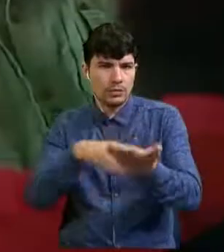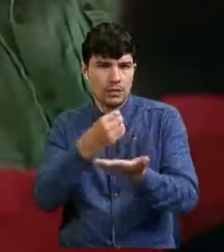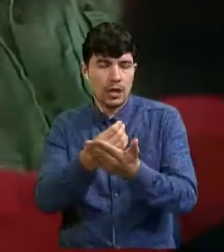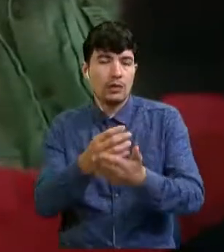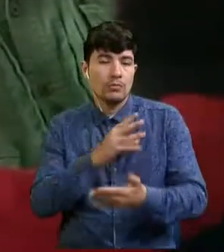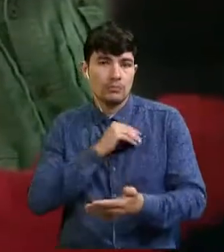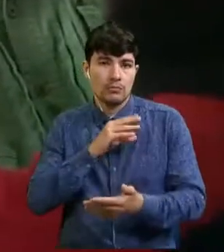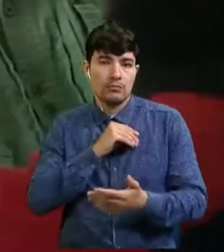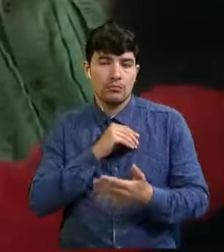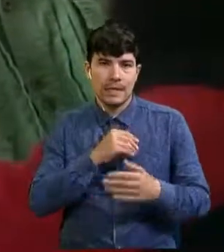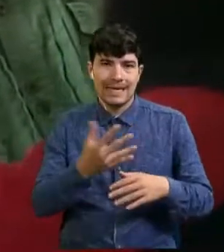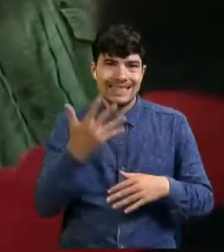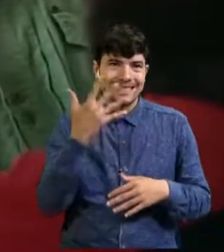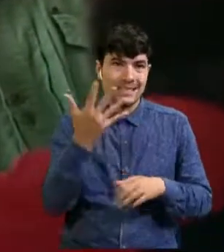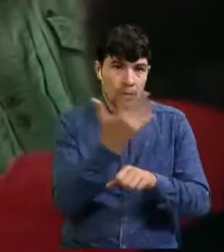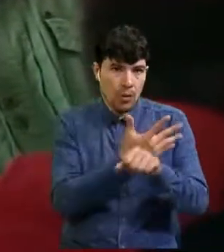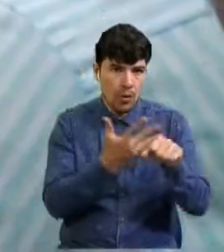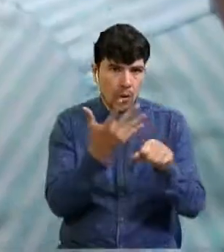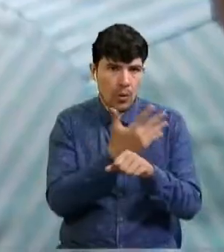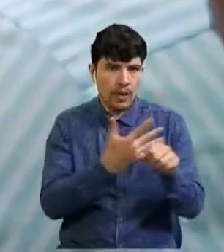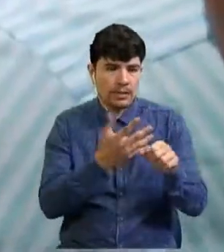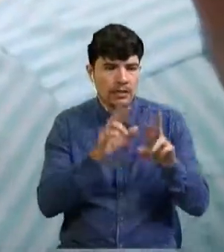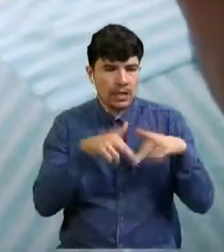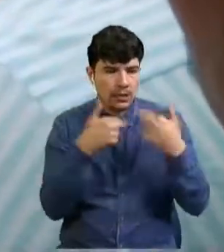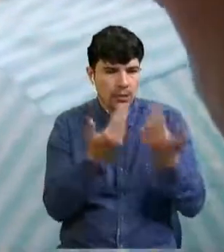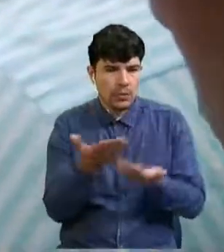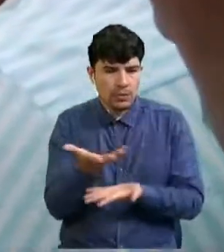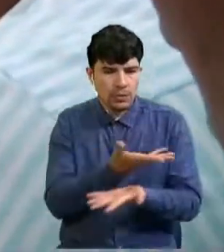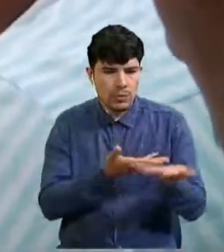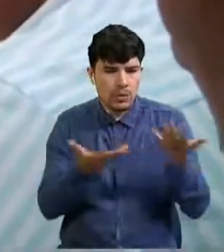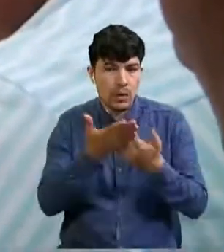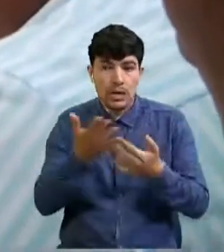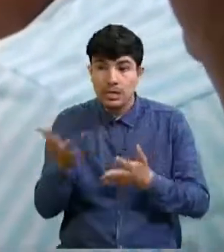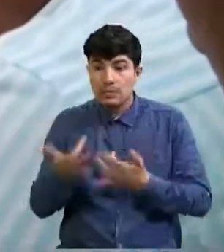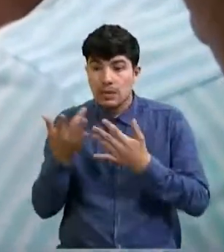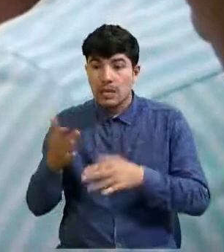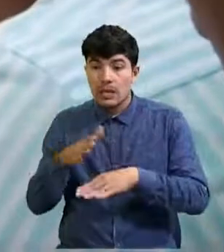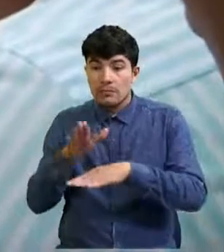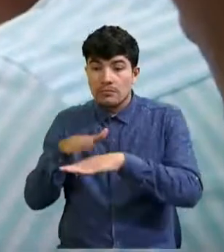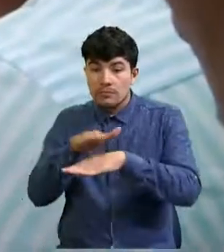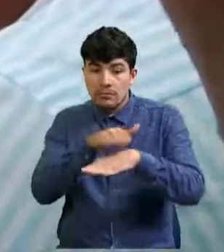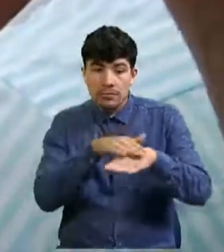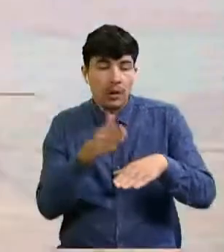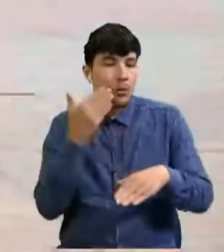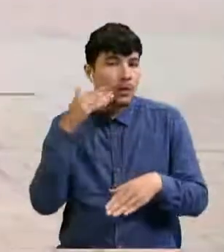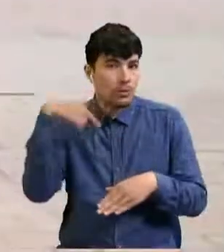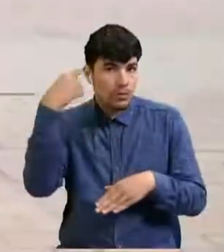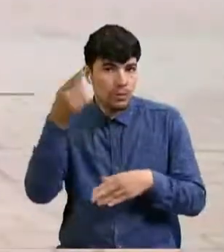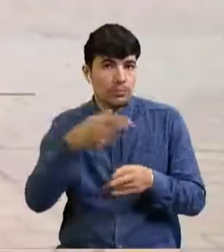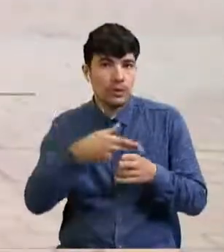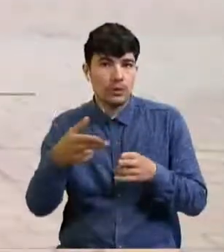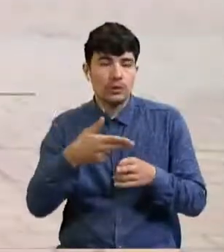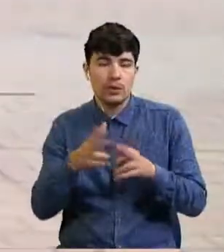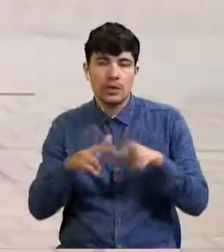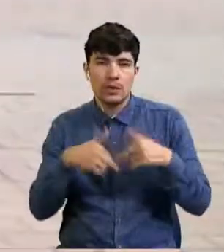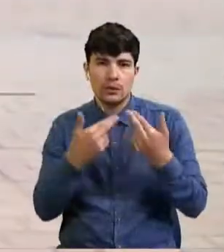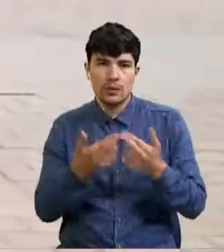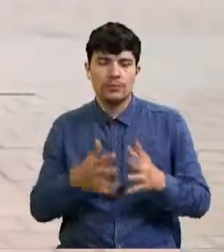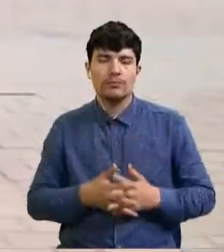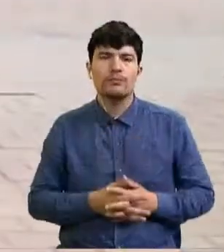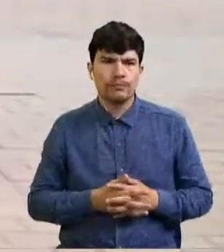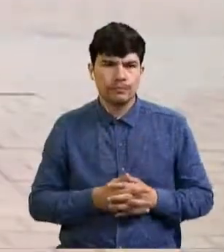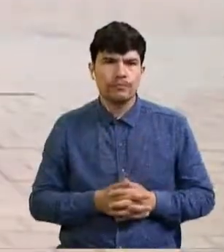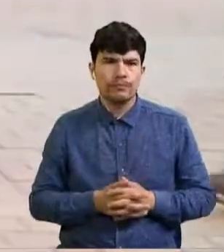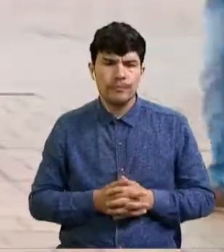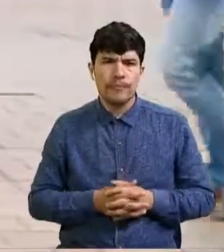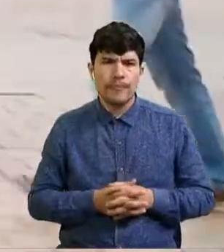luego de 5 horas se cerró esta sesión a espera de las próximas convocatorias ya establecidas se tienen previstas la